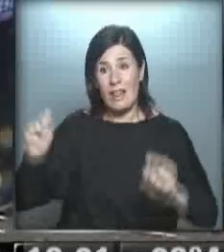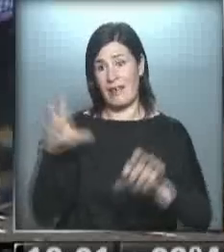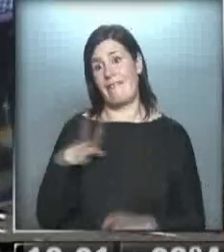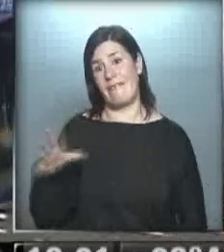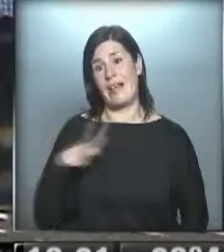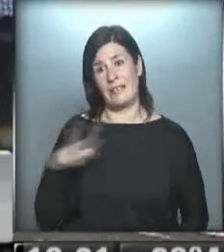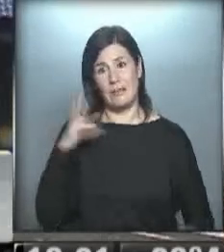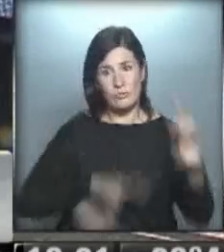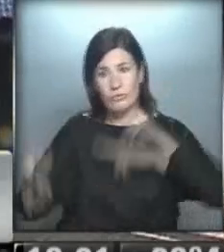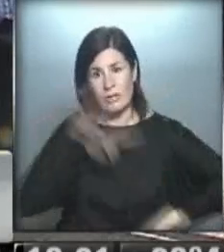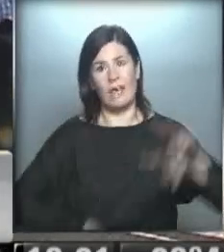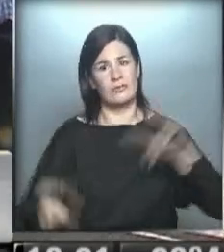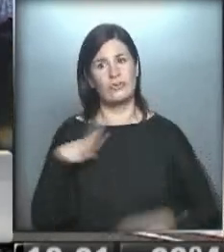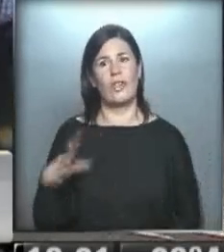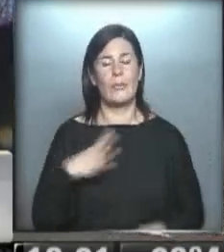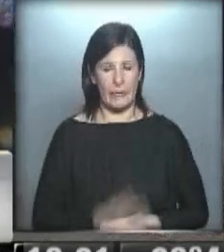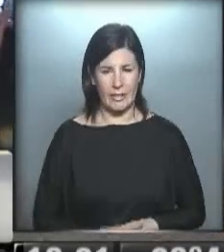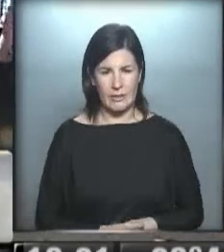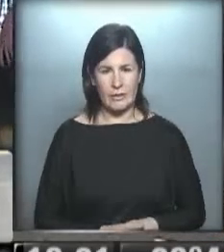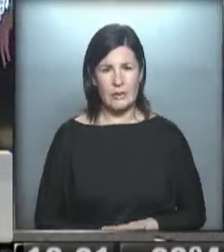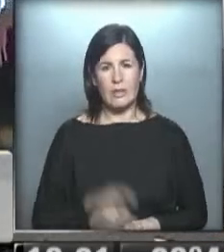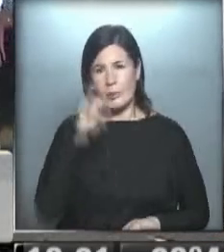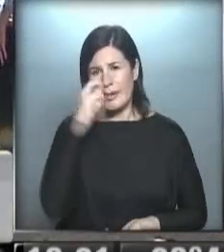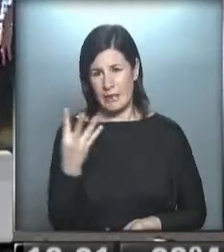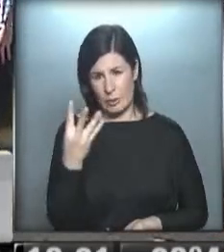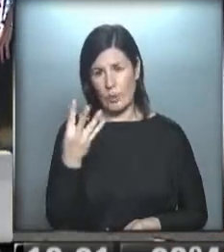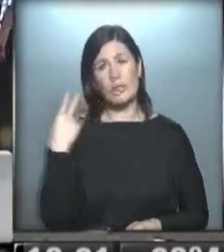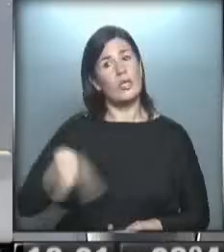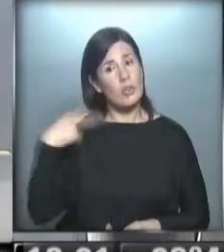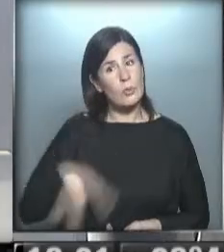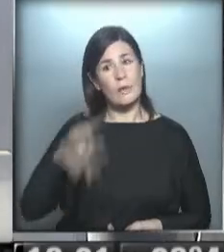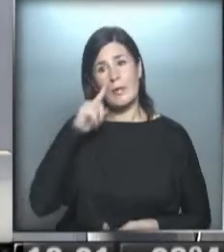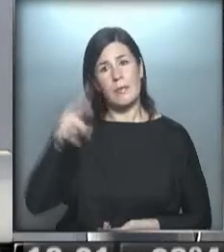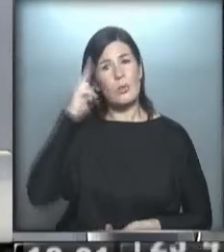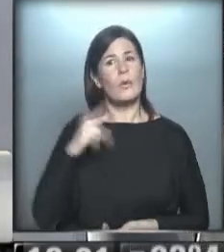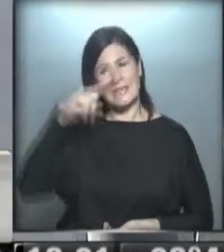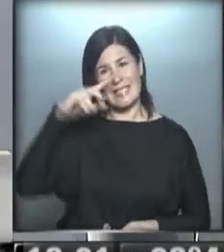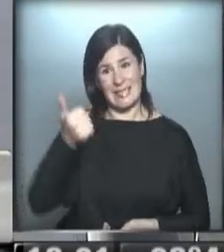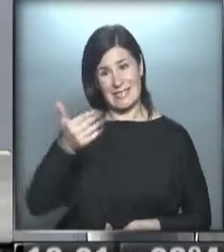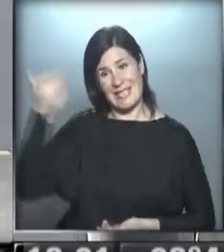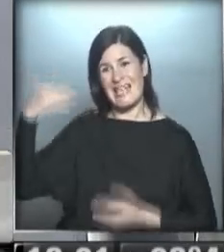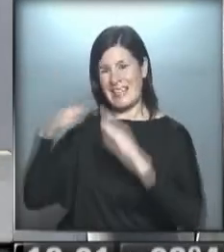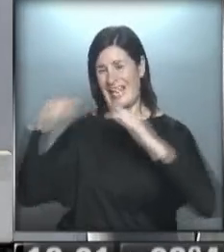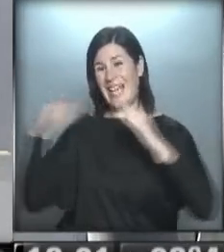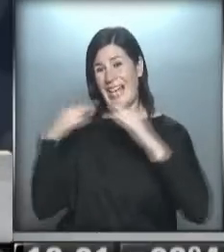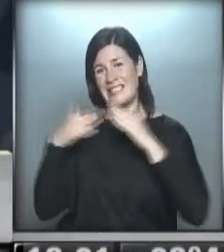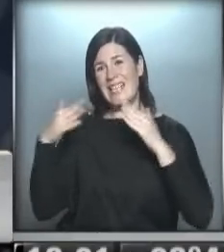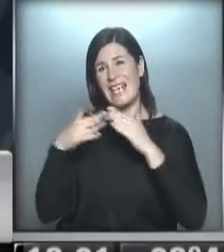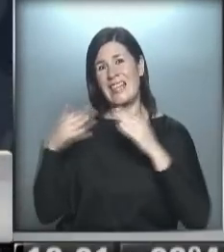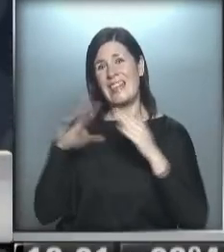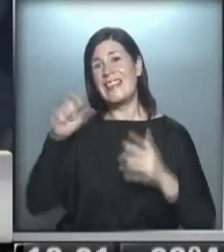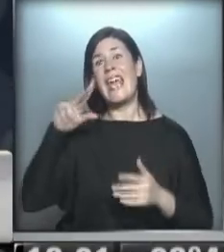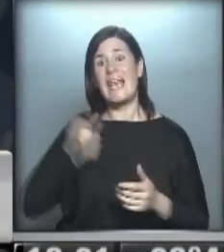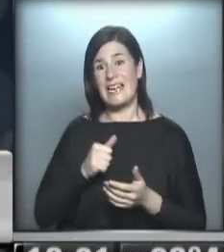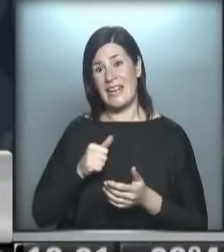El 24 de noviembre de 1976, la casa de Diana Teruggi y su esposo Daniel Mariani, ubicada en las calles